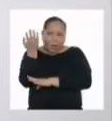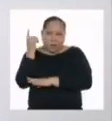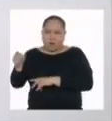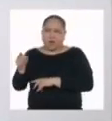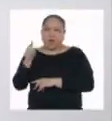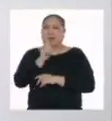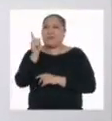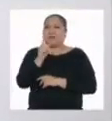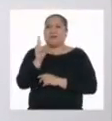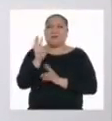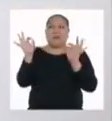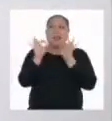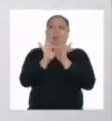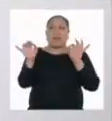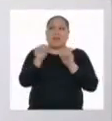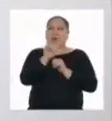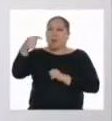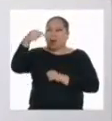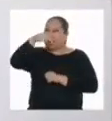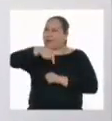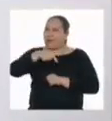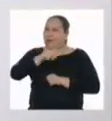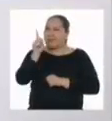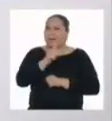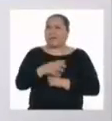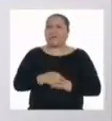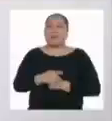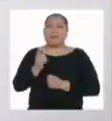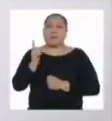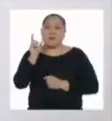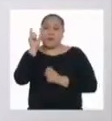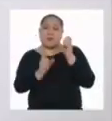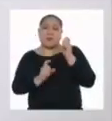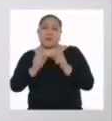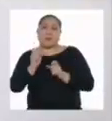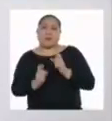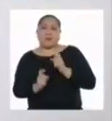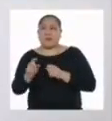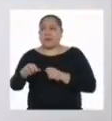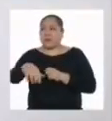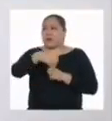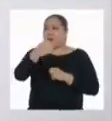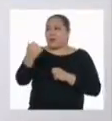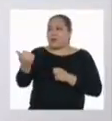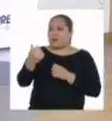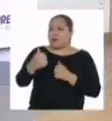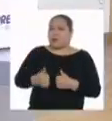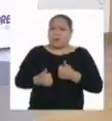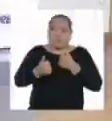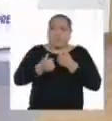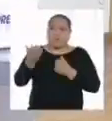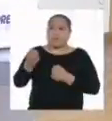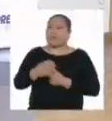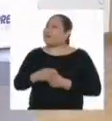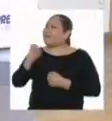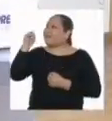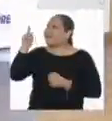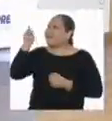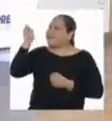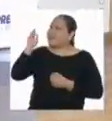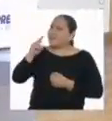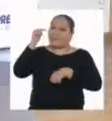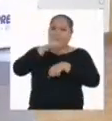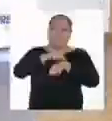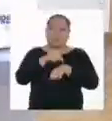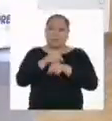nada sería como lo conocemos actualmente, ni para el ser humano ni para el resto de los seres vivos. Bueno, profesora,